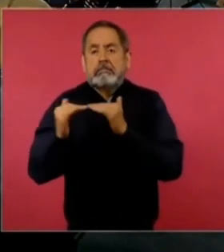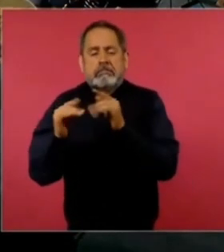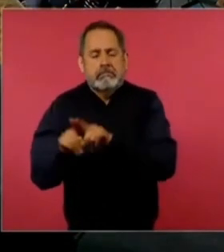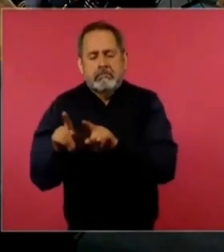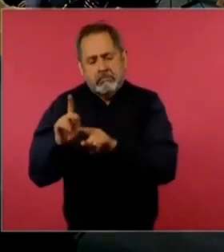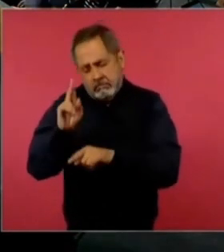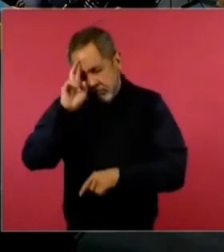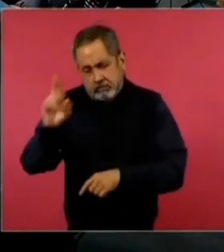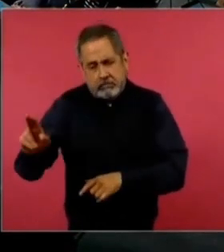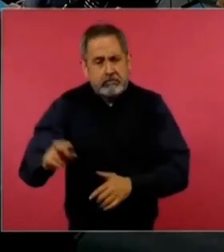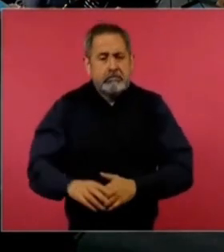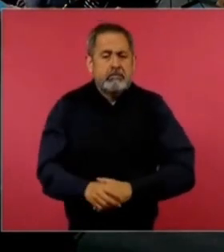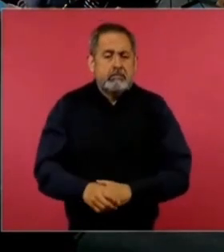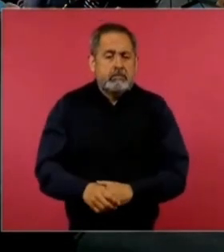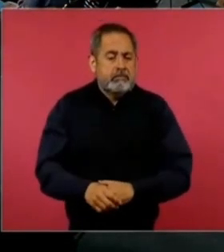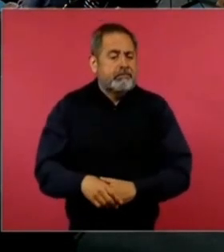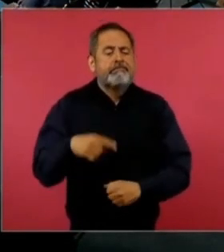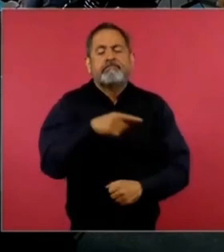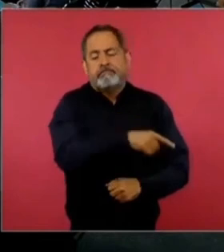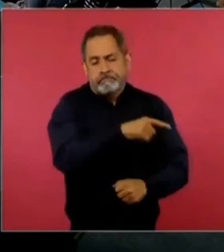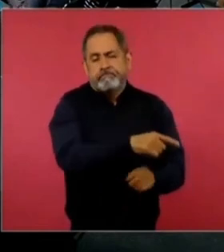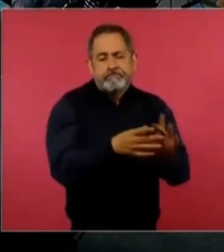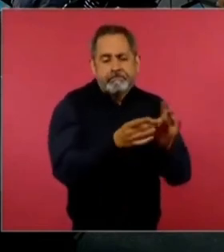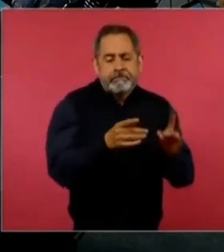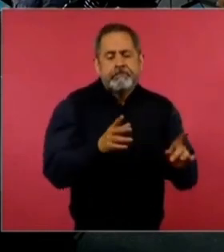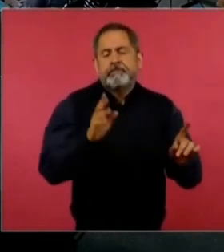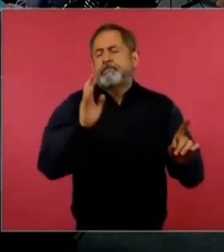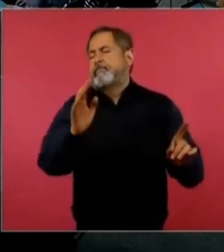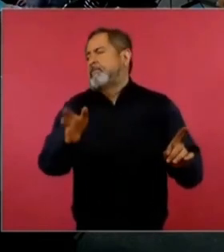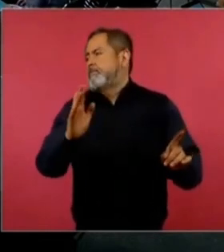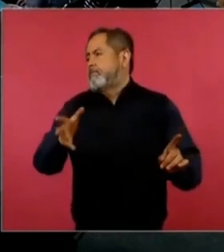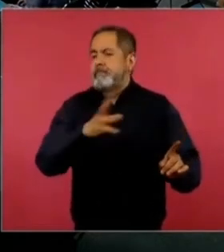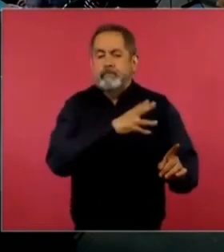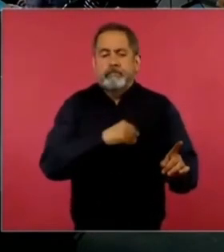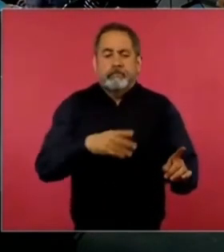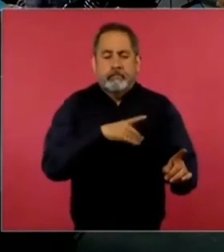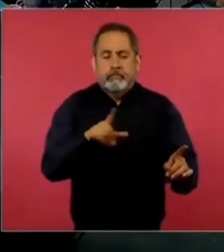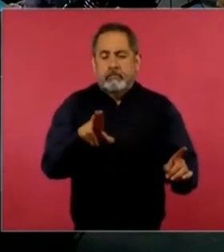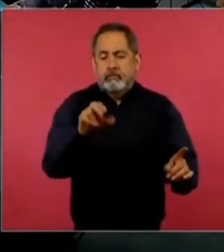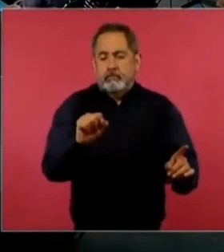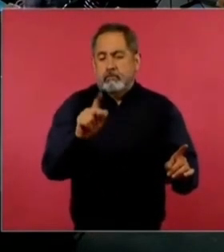¿mande? El hijo, sí. Es que